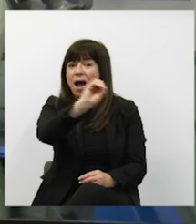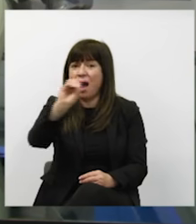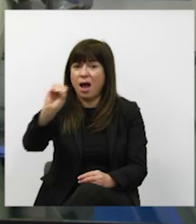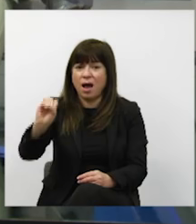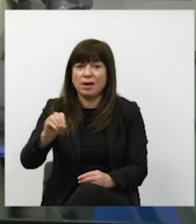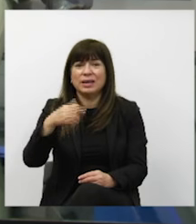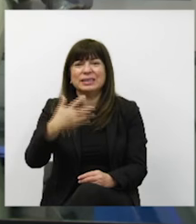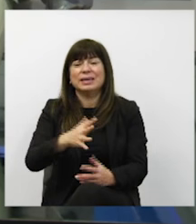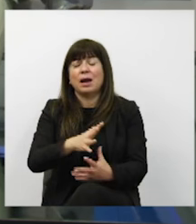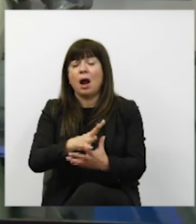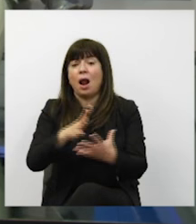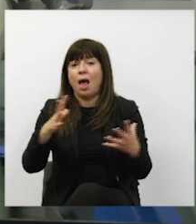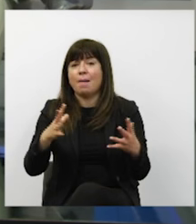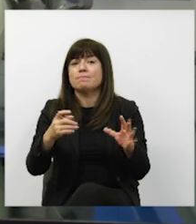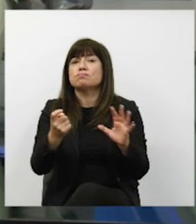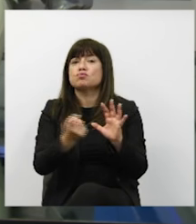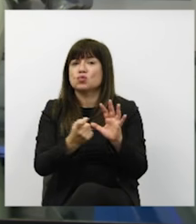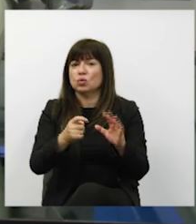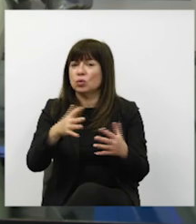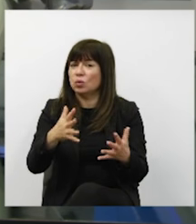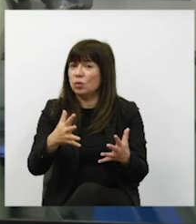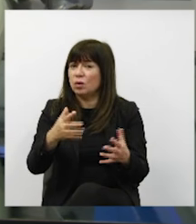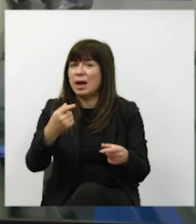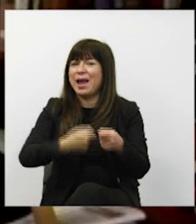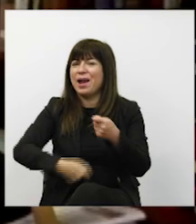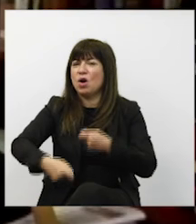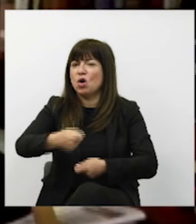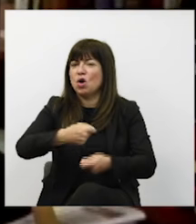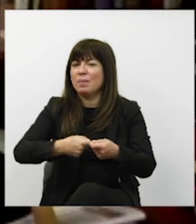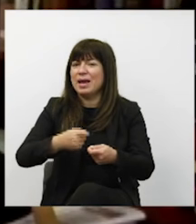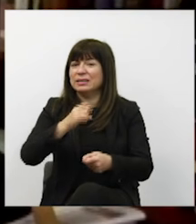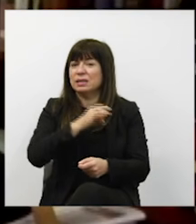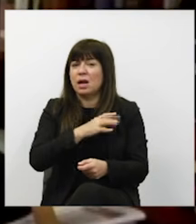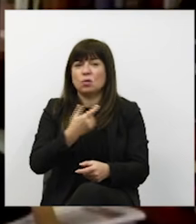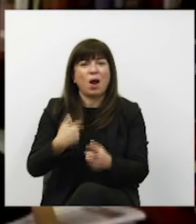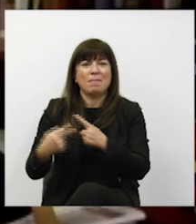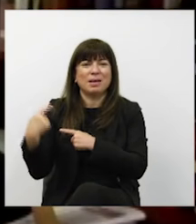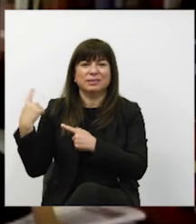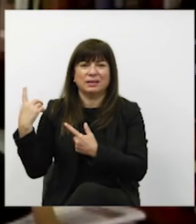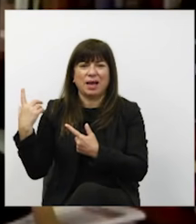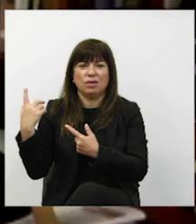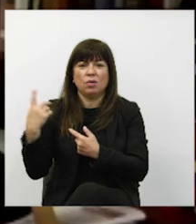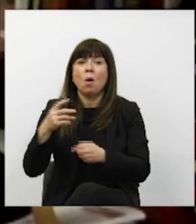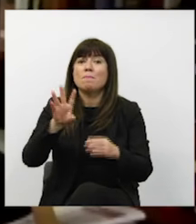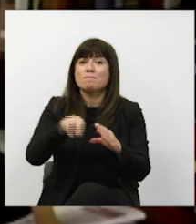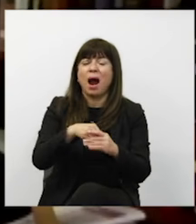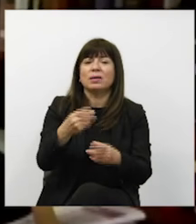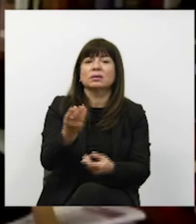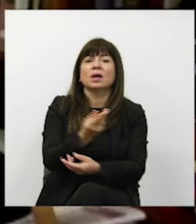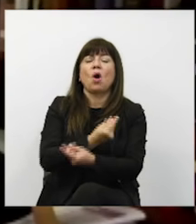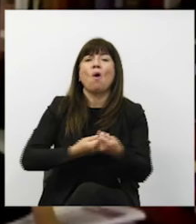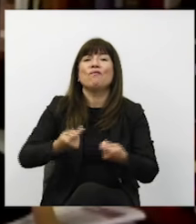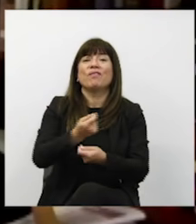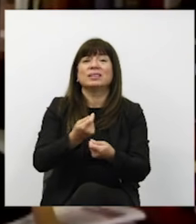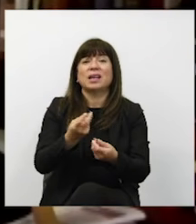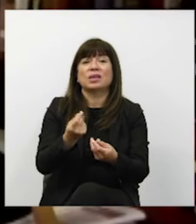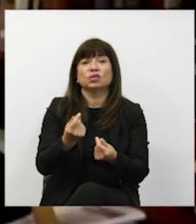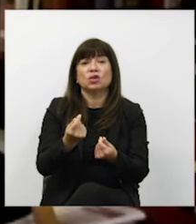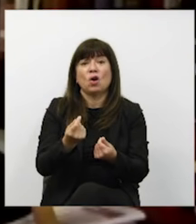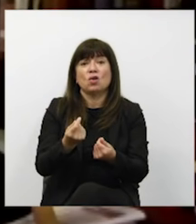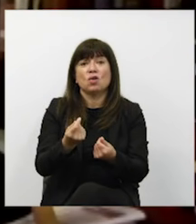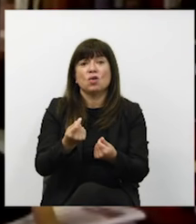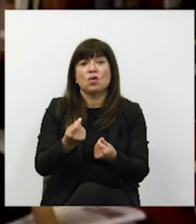gran boom de la economía chilena es una cuestión del pasado. Y por tanto, como parte de esta conversación que están ustedes queriendo tener,